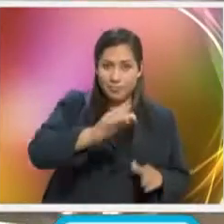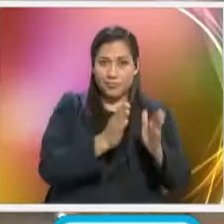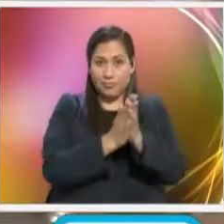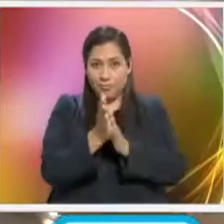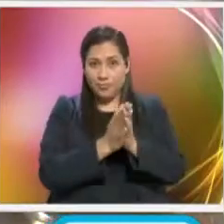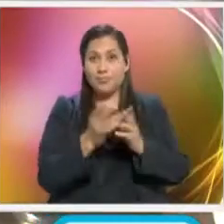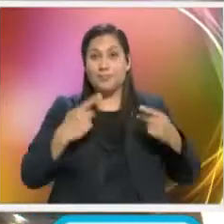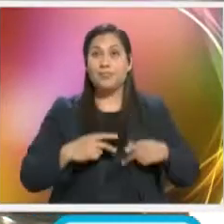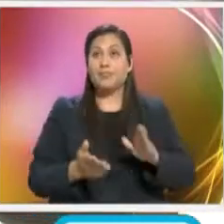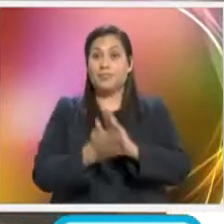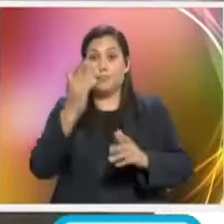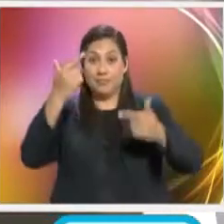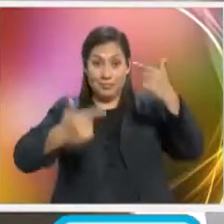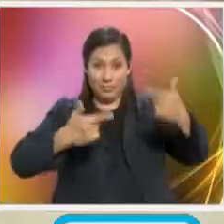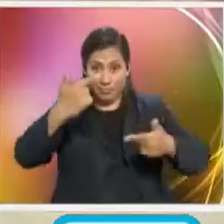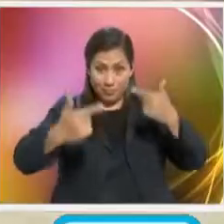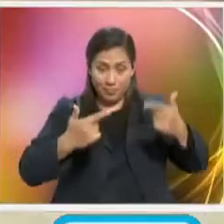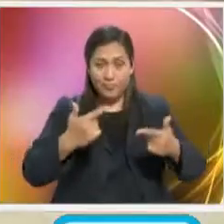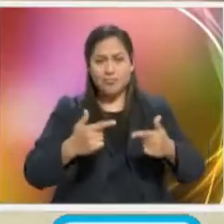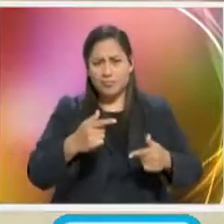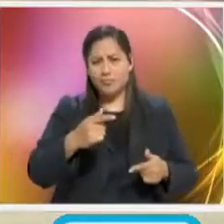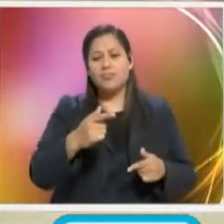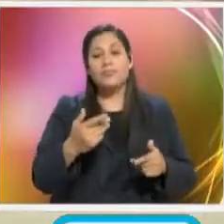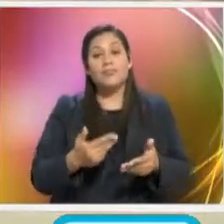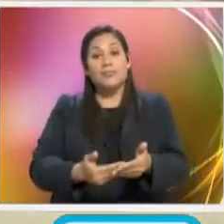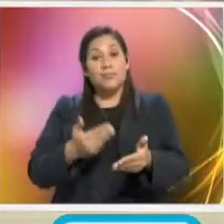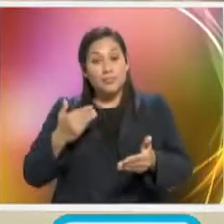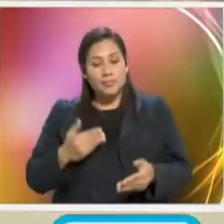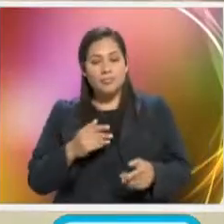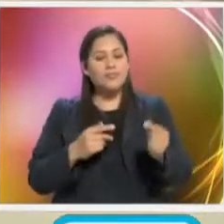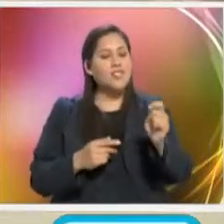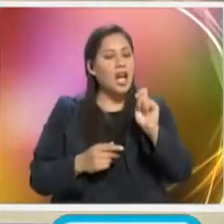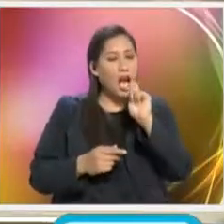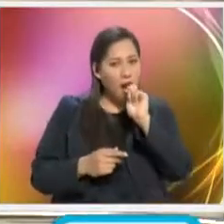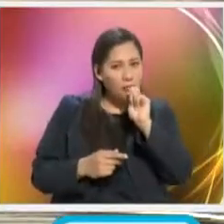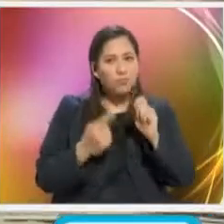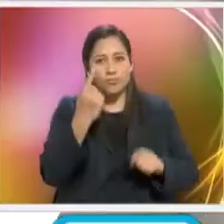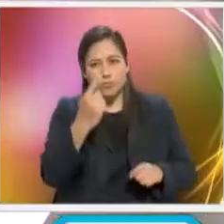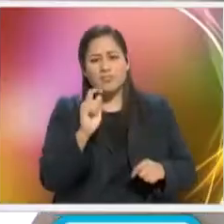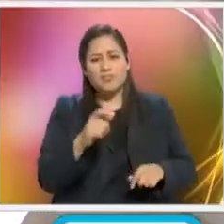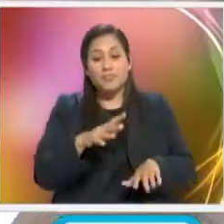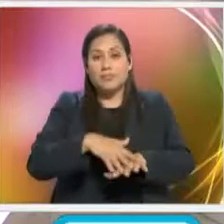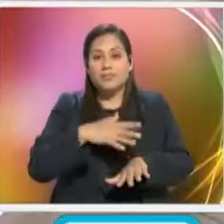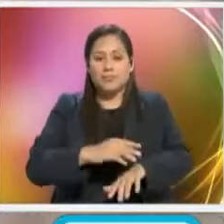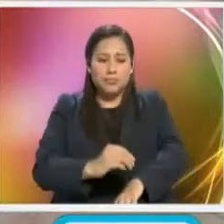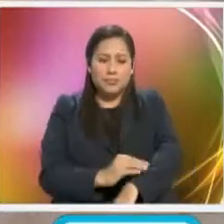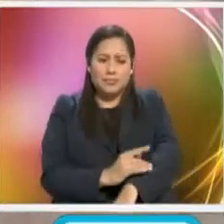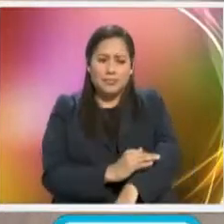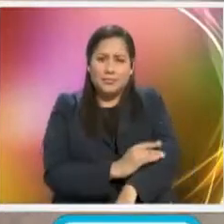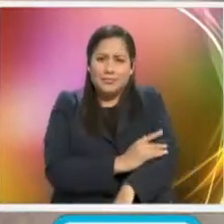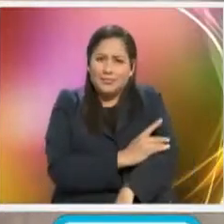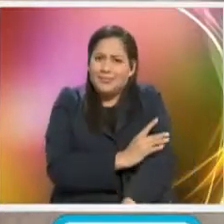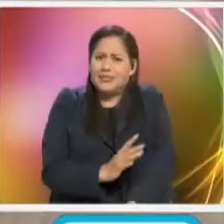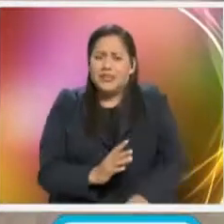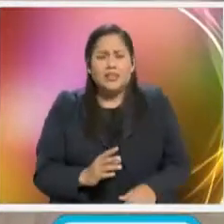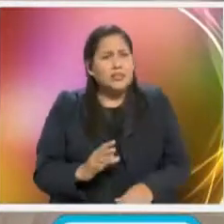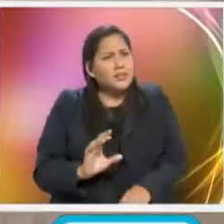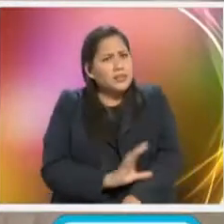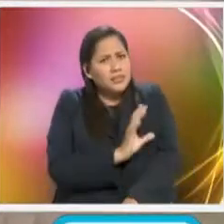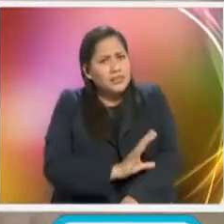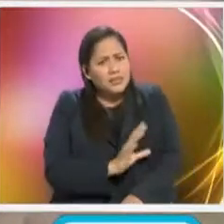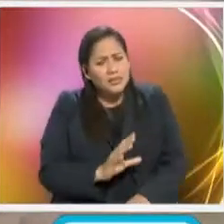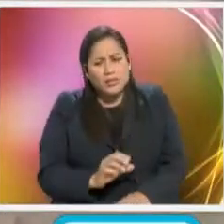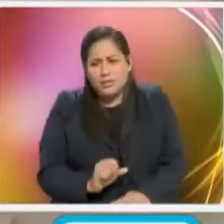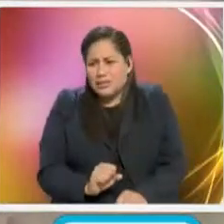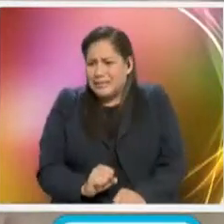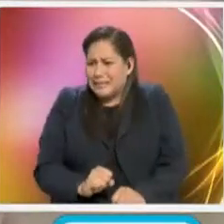gimnasio y todo, es muy Ajá. bueno. Les recomiendo muchísimo comerse uno antes por Ah, por sí. aquello de los calambres, Sí, ¿no? los calambres Principalmente y por el desgarros y eso. potasio. Pues bueno, ¿No? así ya,